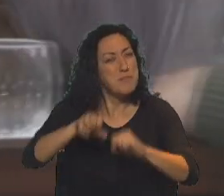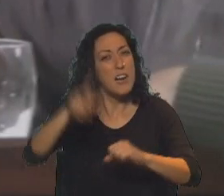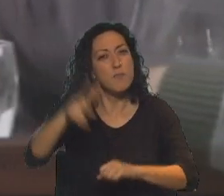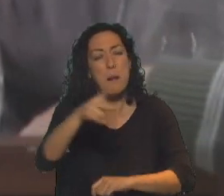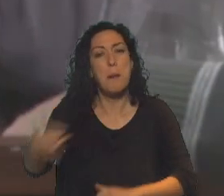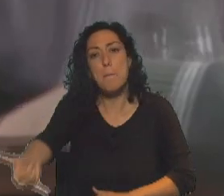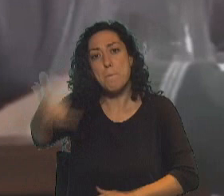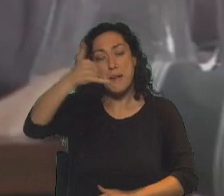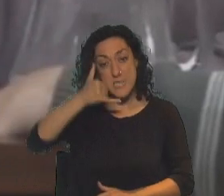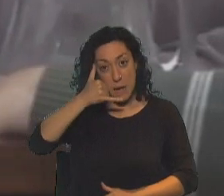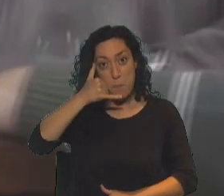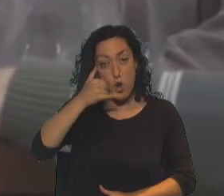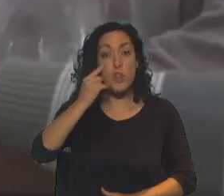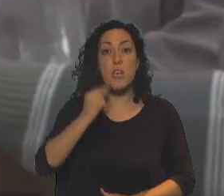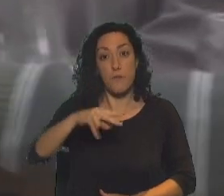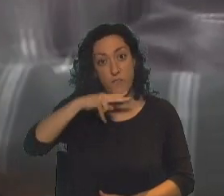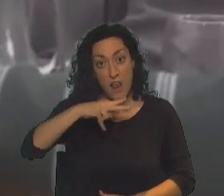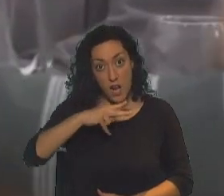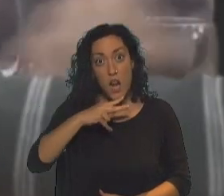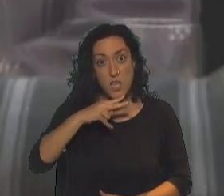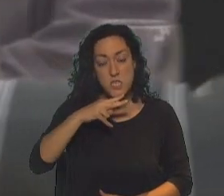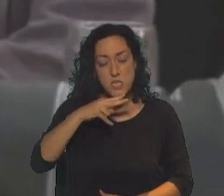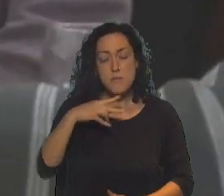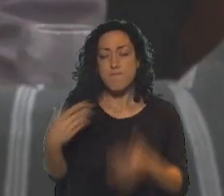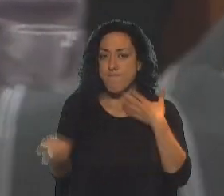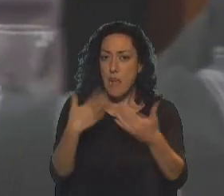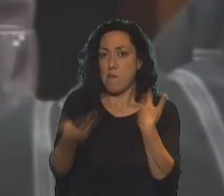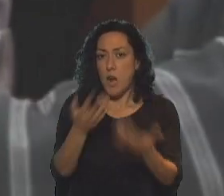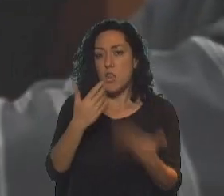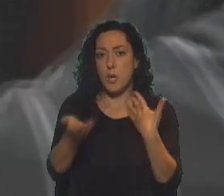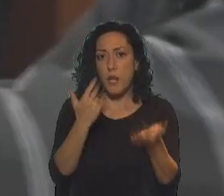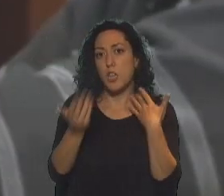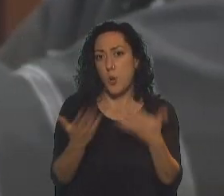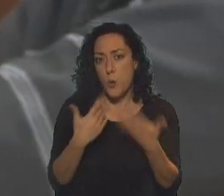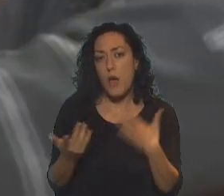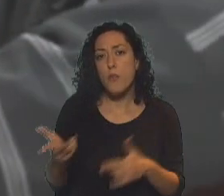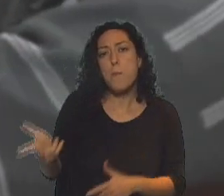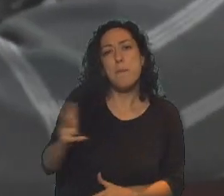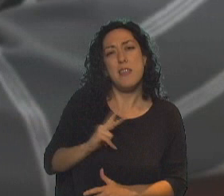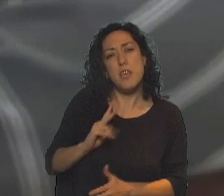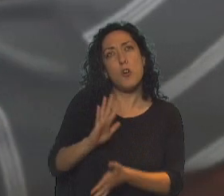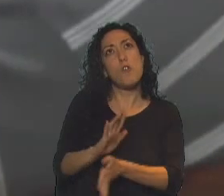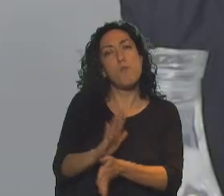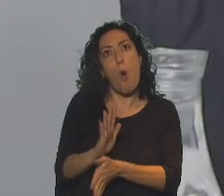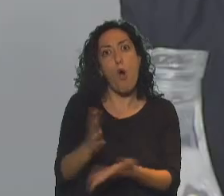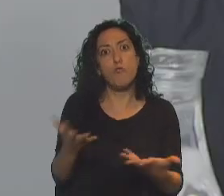ese jueves, el viernes, tempranito me llamó, estuvimos hablando por teléfono y me dijo algo así como